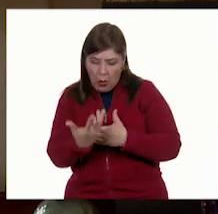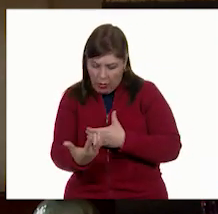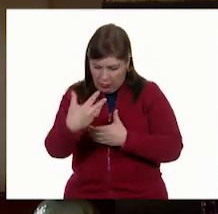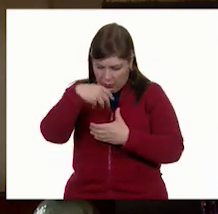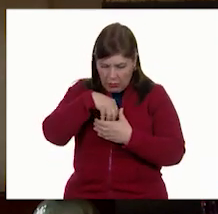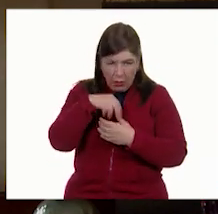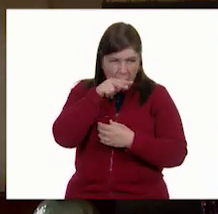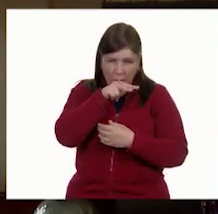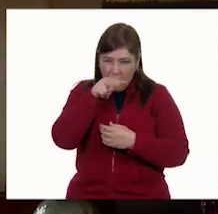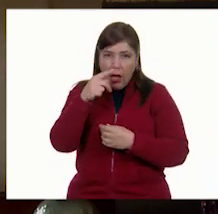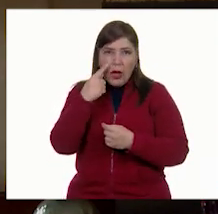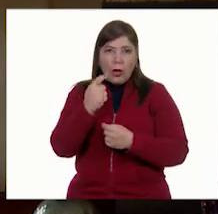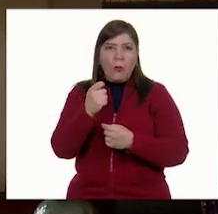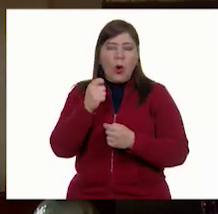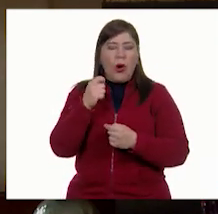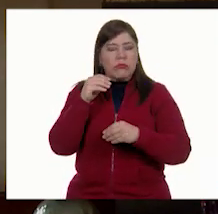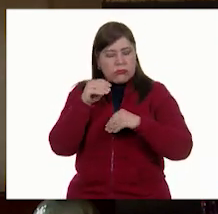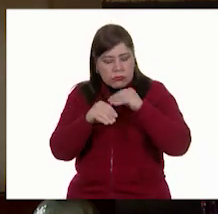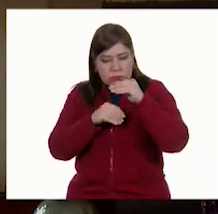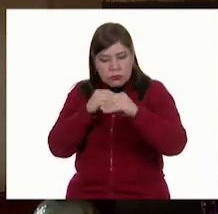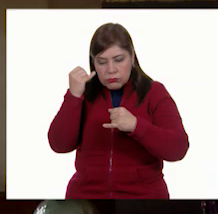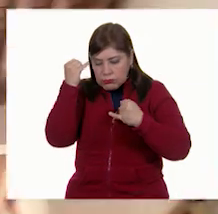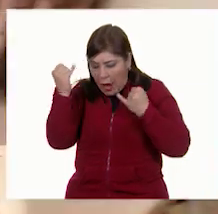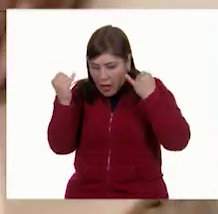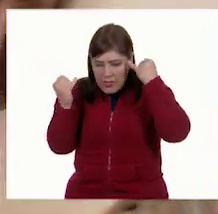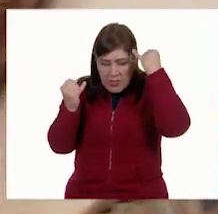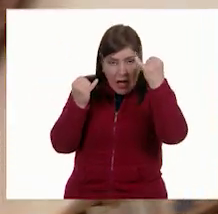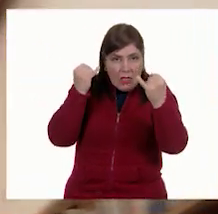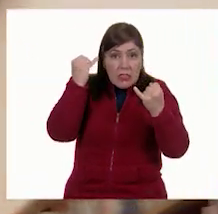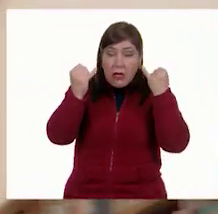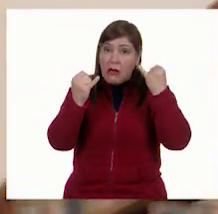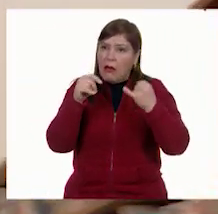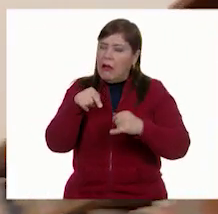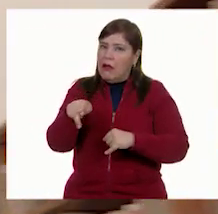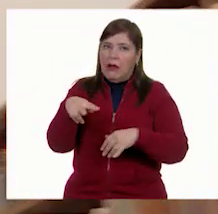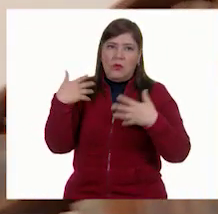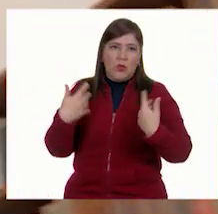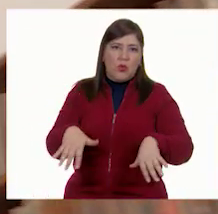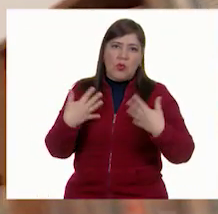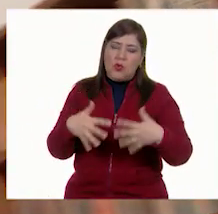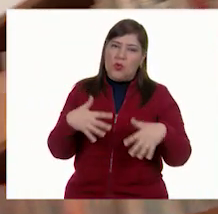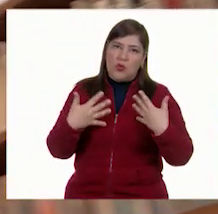aquí, para mí ha sido fascinante.